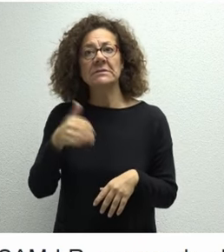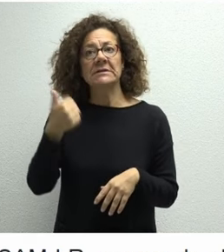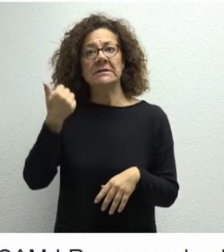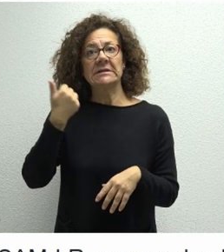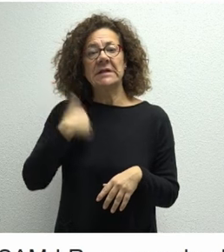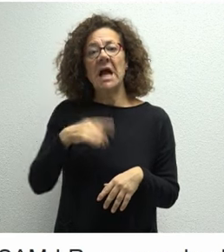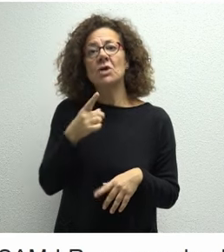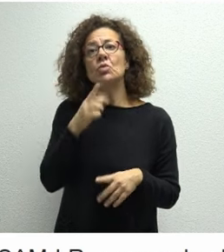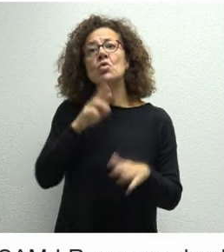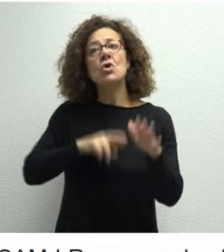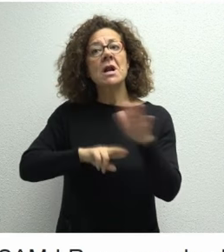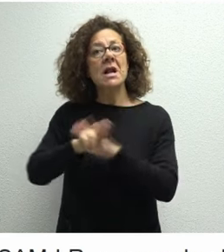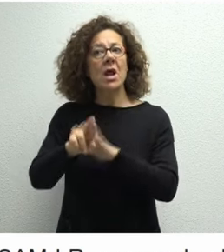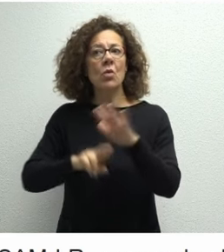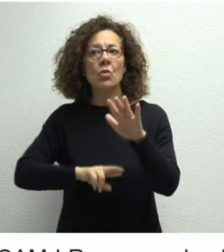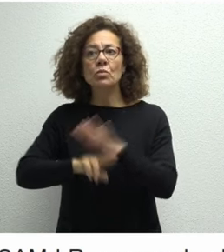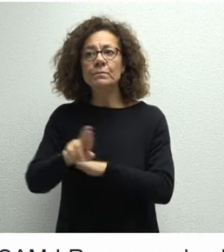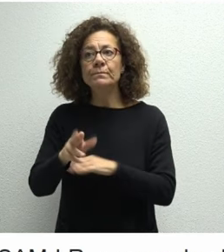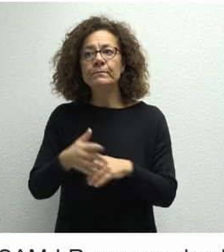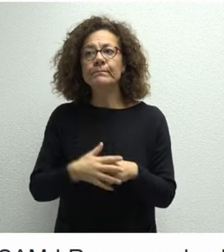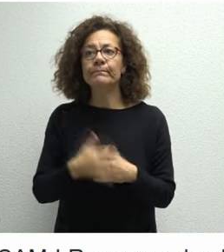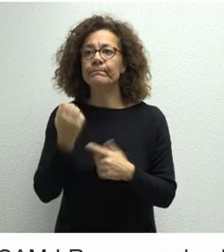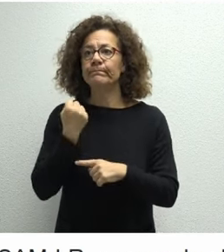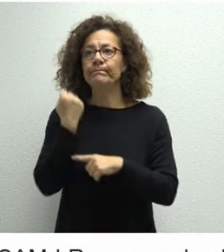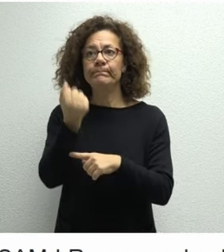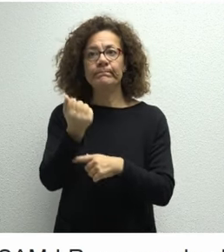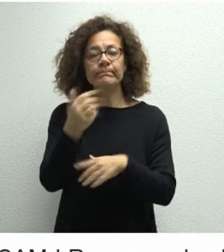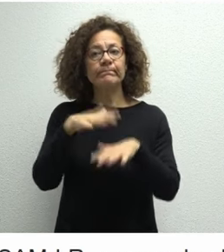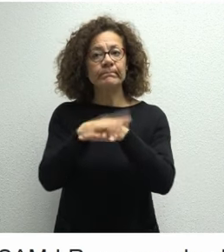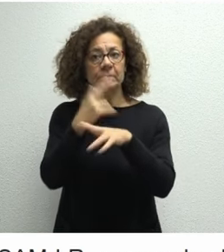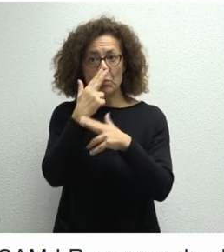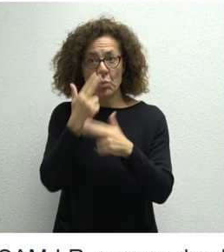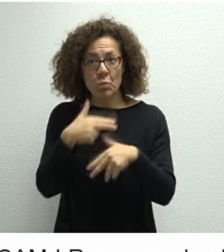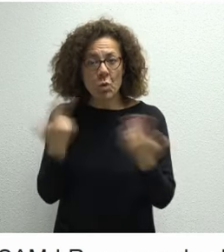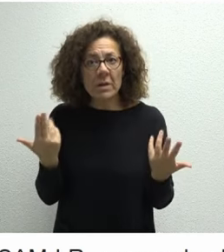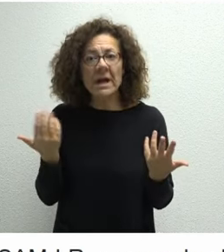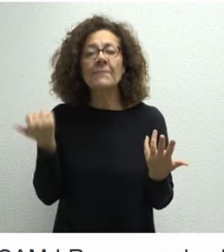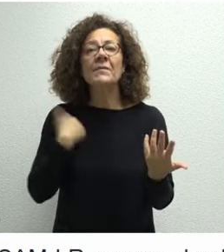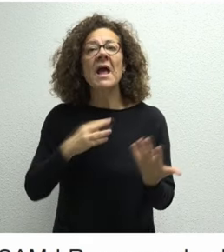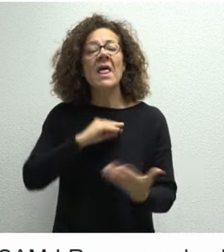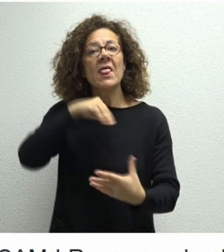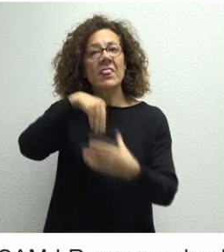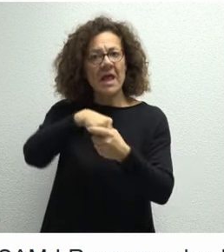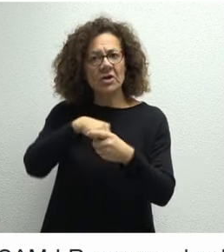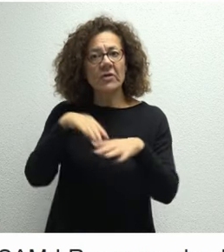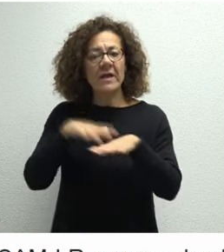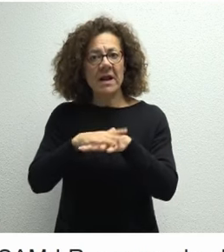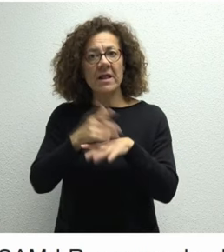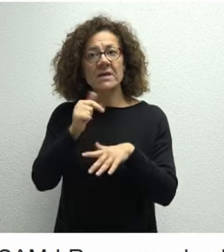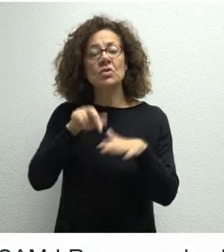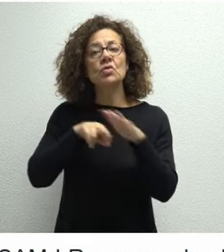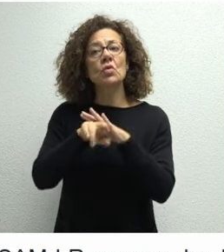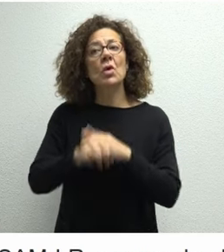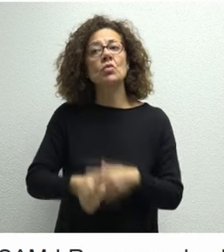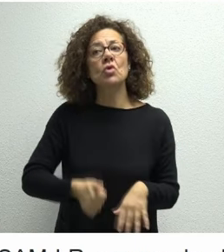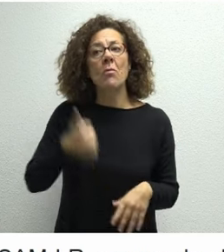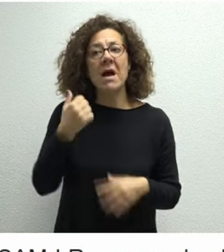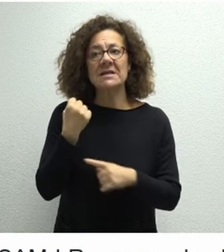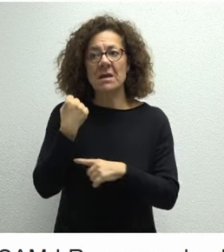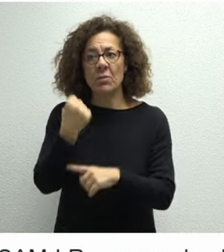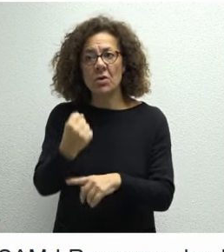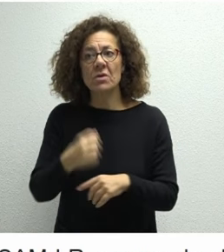a ser un recurso eh de apoyo a la red pública estamos ya dentro de de la red somos un recurso más de de